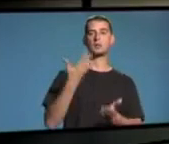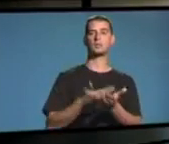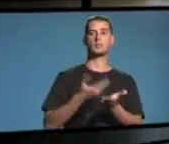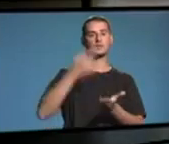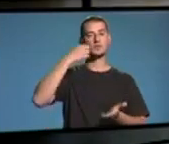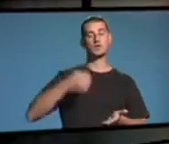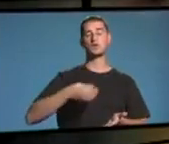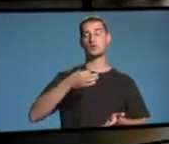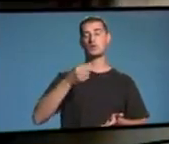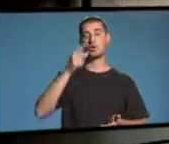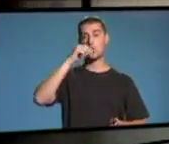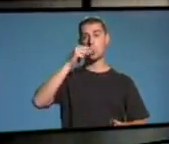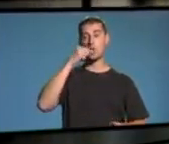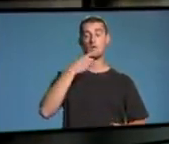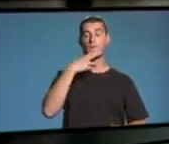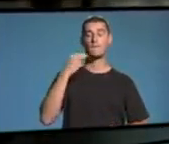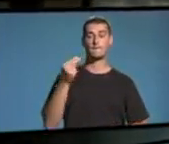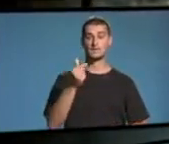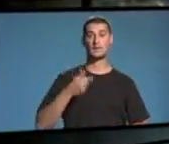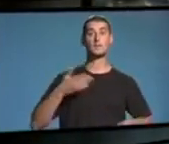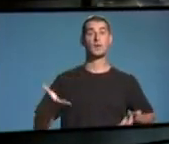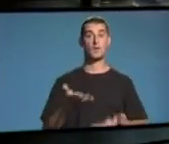celebración con novidades que hoxe conheceremos.